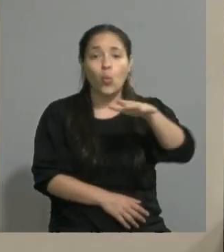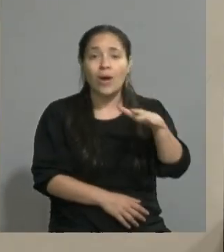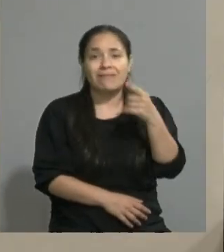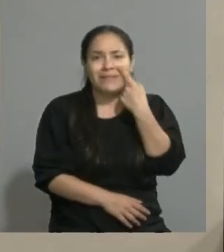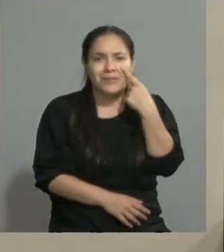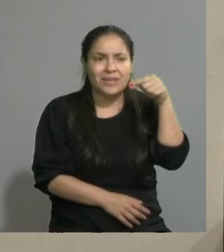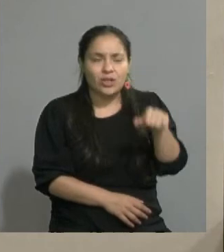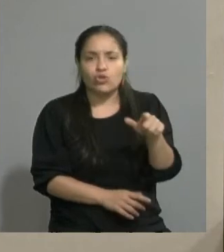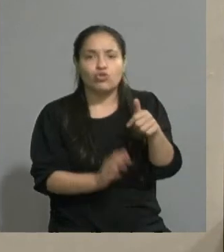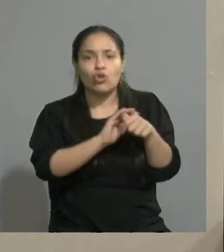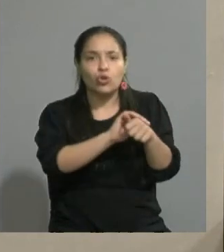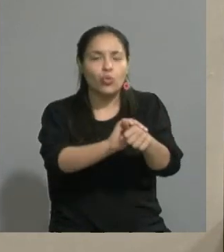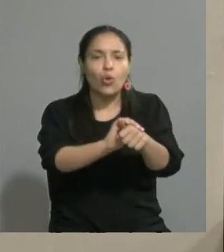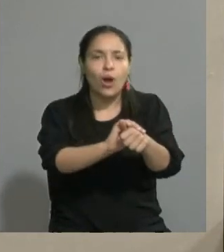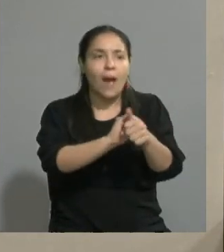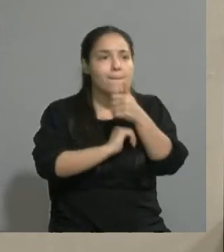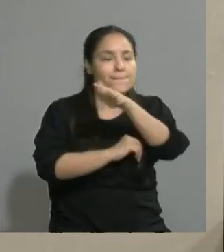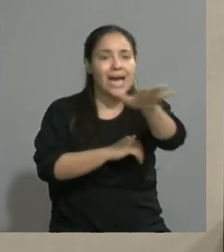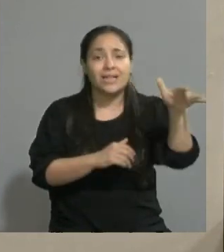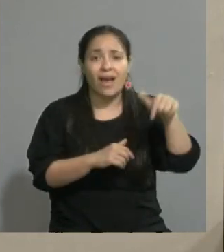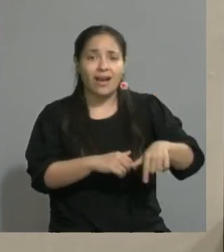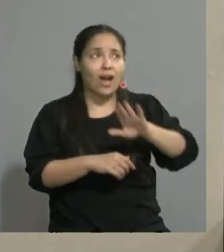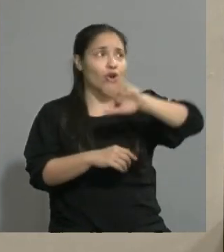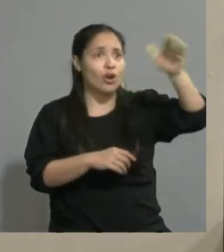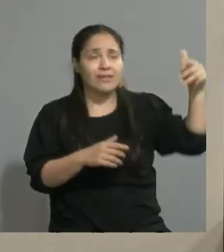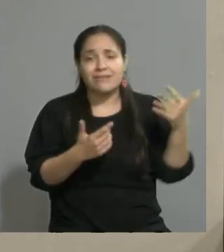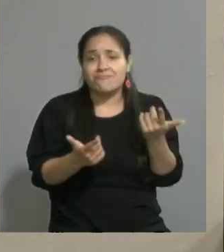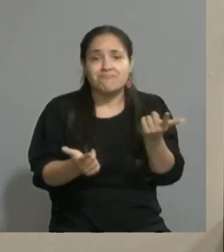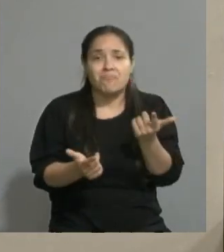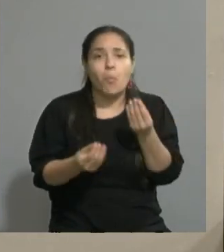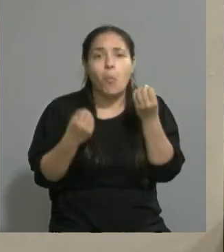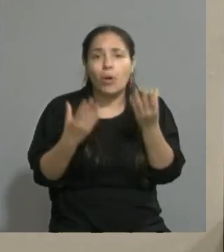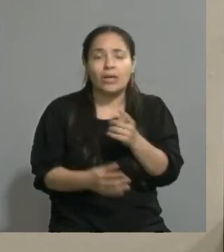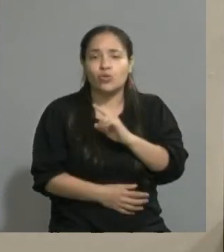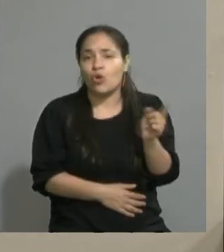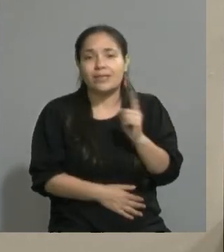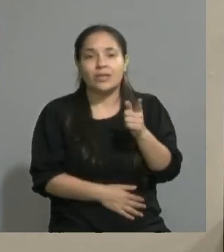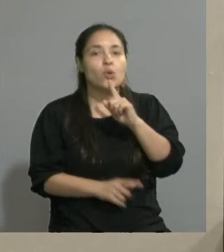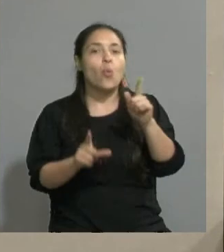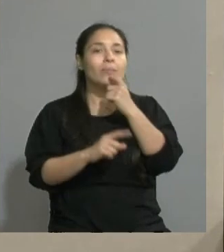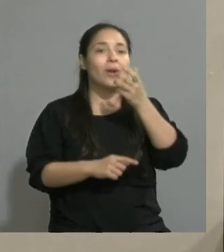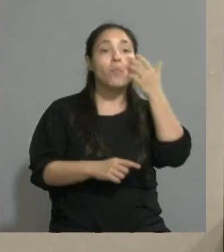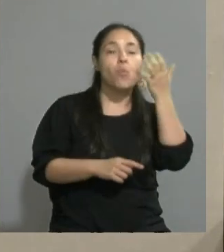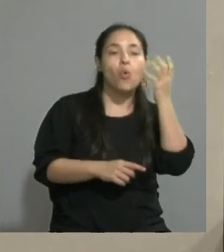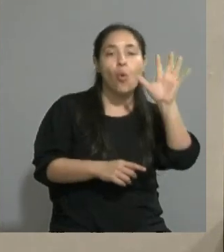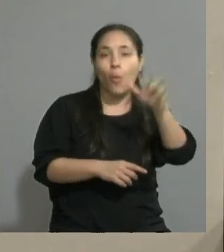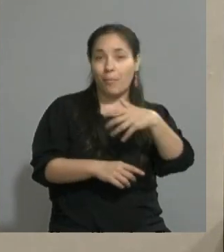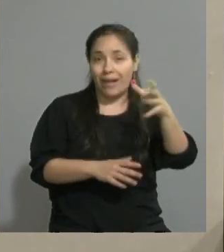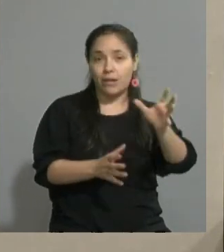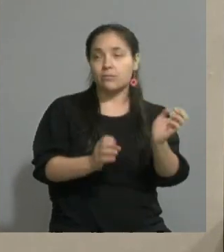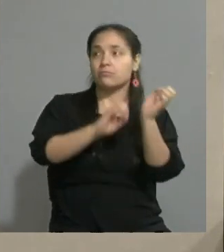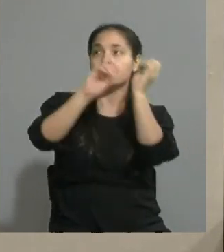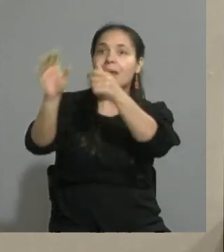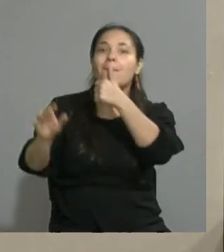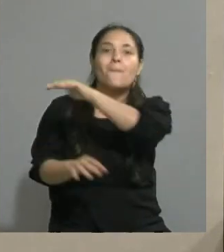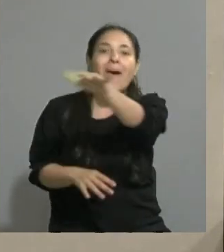que haber tortugo y menos marino, es acá en la cordillera, obviamente. Sí, claro. Tal cual. Si yo agarro un puma y me lo llevo a, no sé, a Mar de